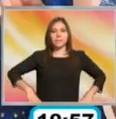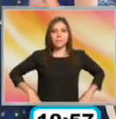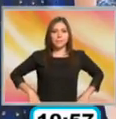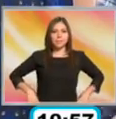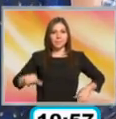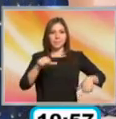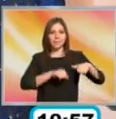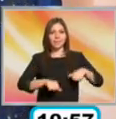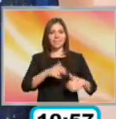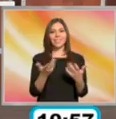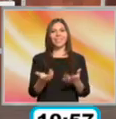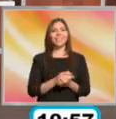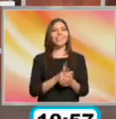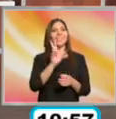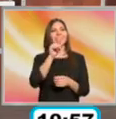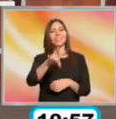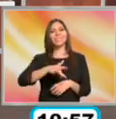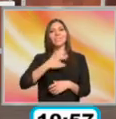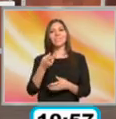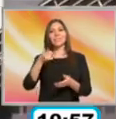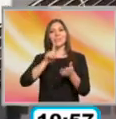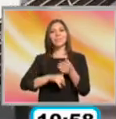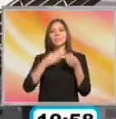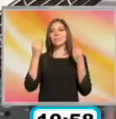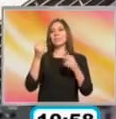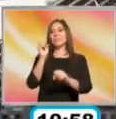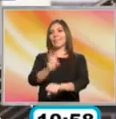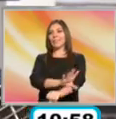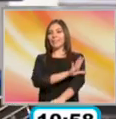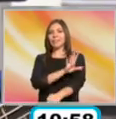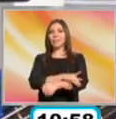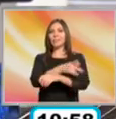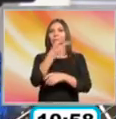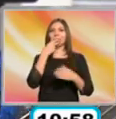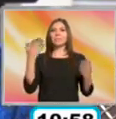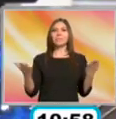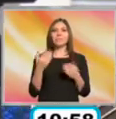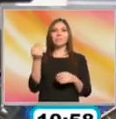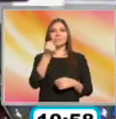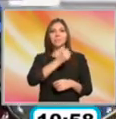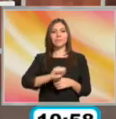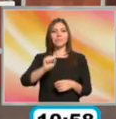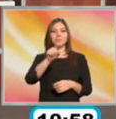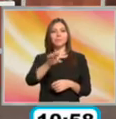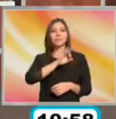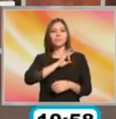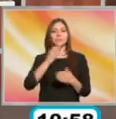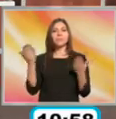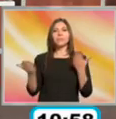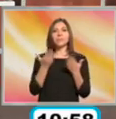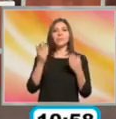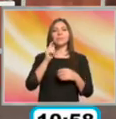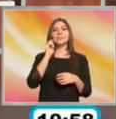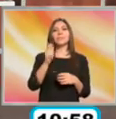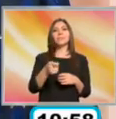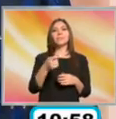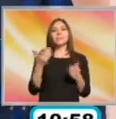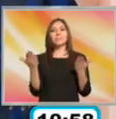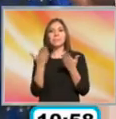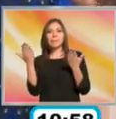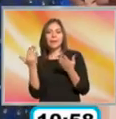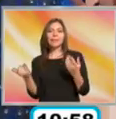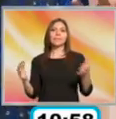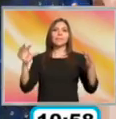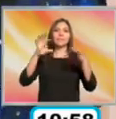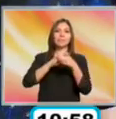No, tiene mucha energía, mucha energía, condición, la ¿verdad? verdad. No, sí, es un don que él tiene y ahí puede. de alternar por ahí lo que es el baile